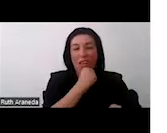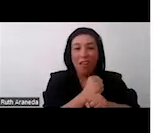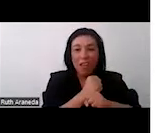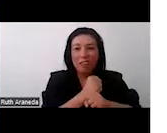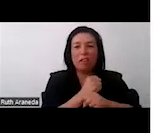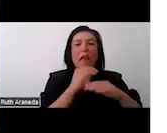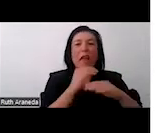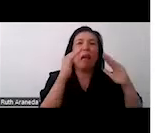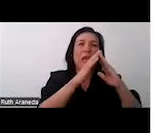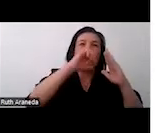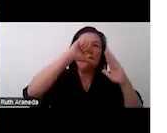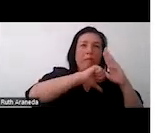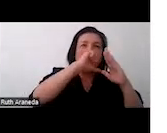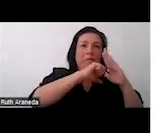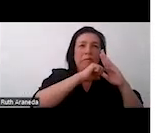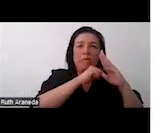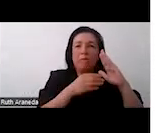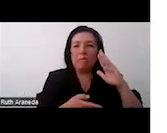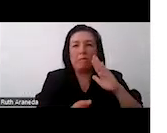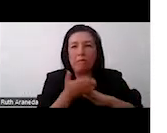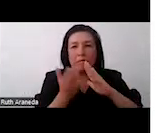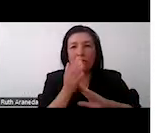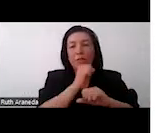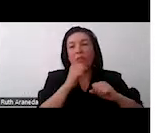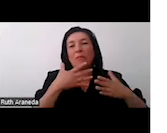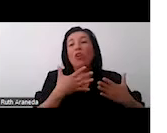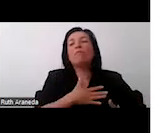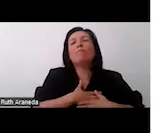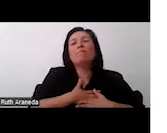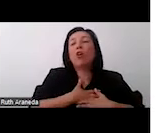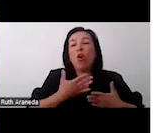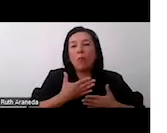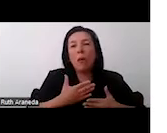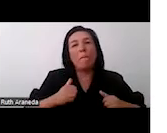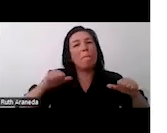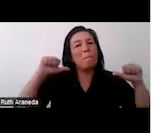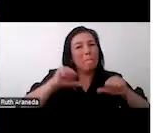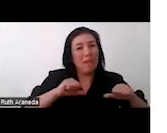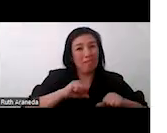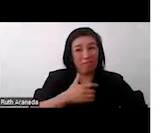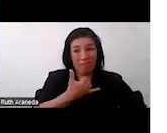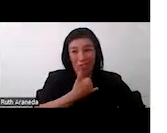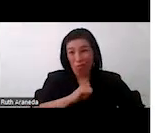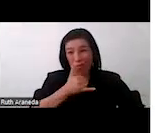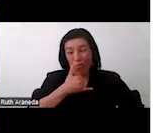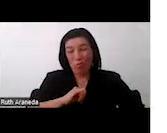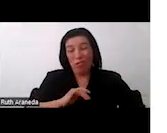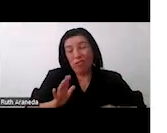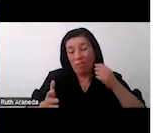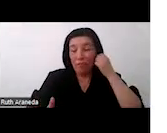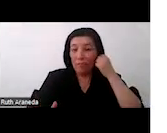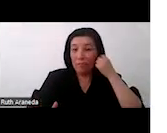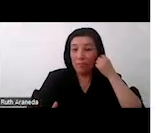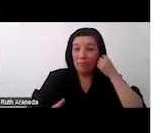en nuestras casas sin salir y fue agobiante. A nadie le gustó o a muy pocas personas les gustó